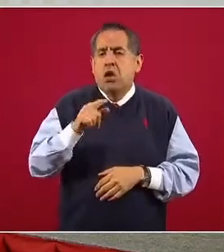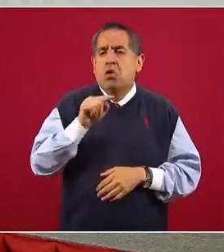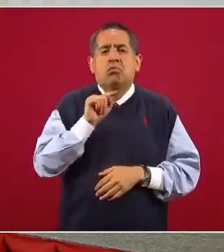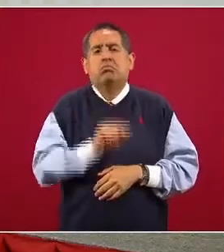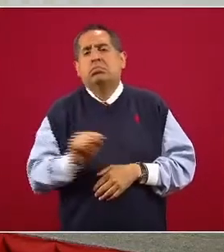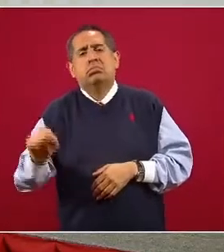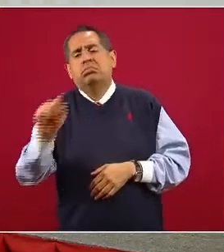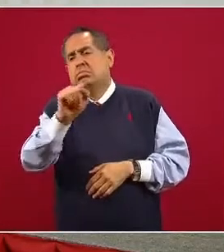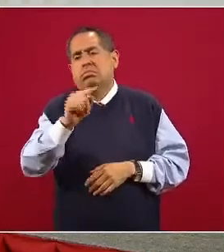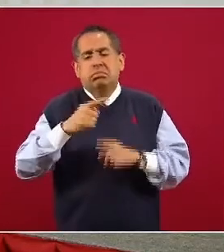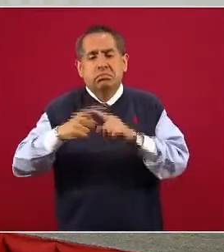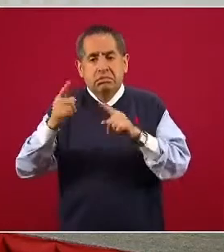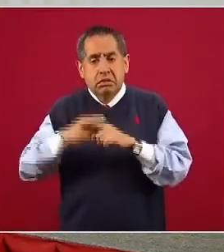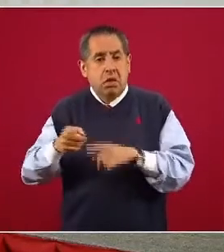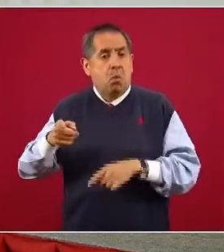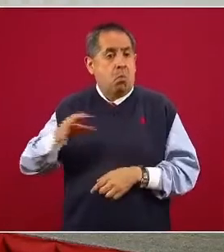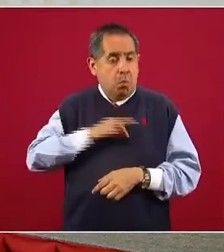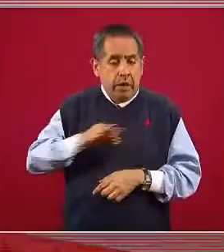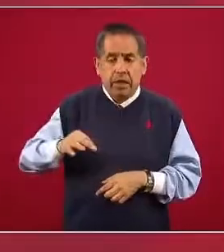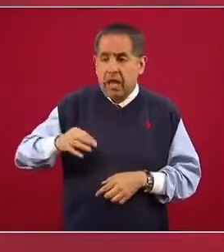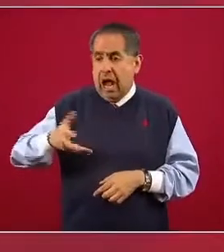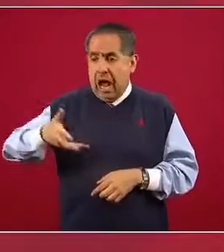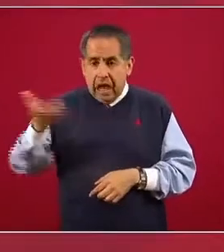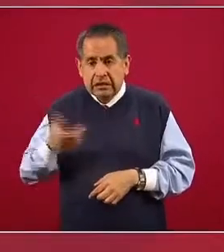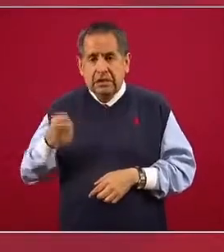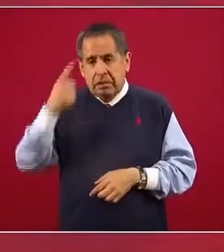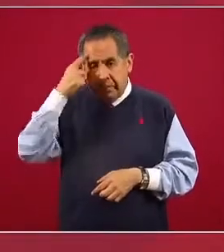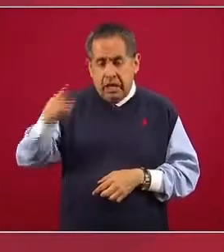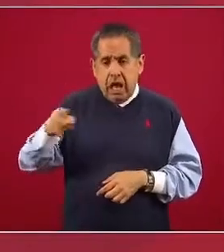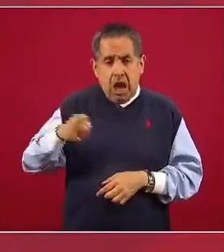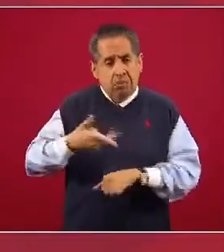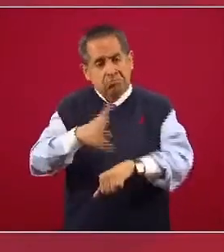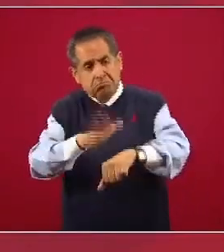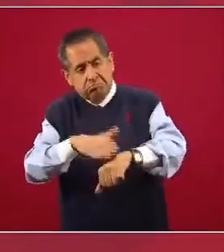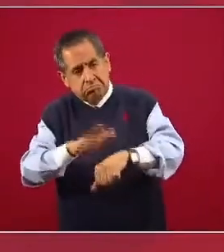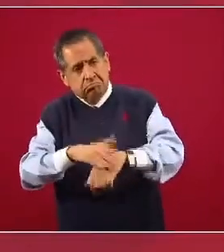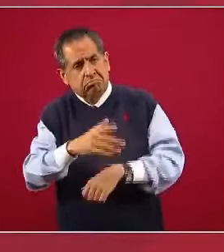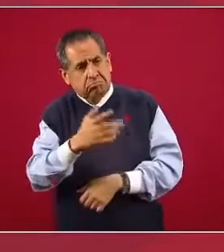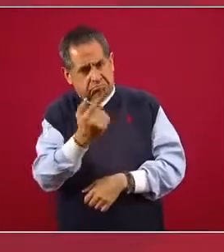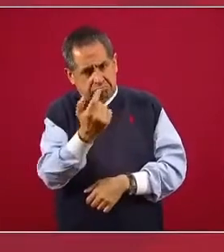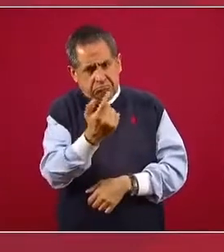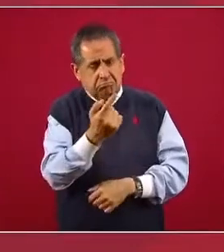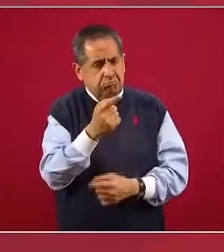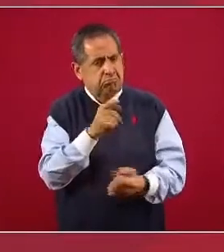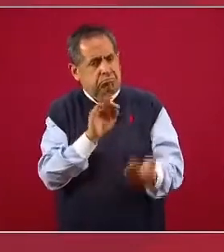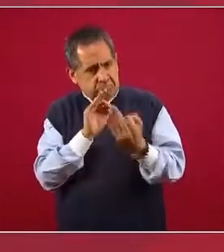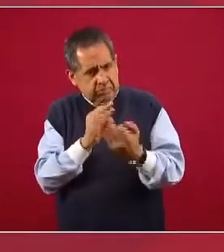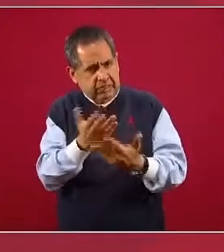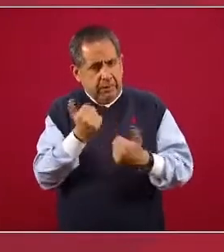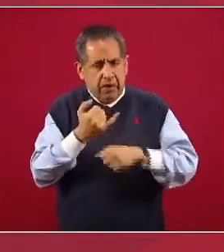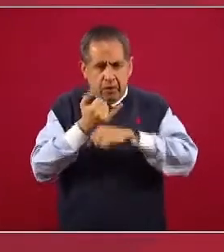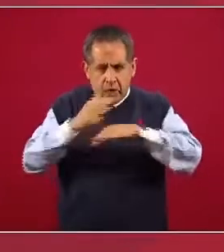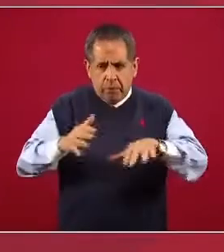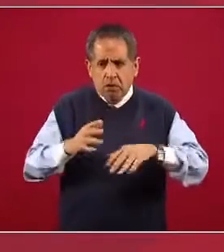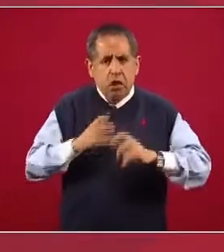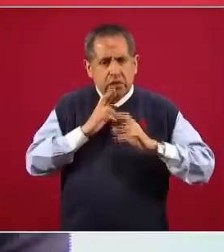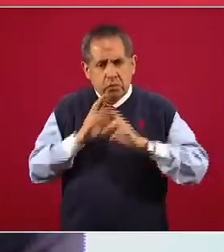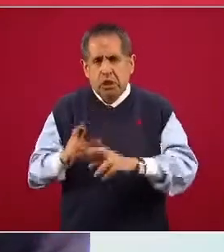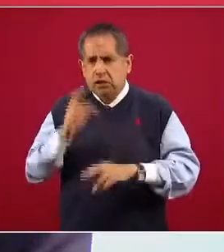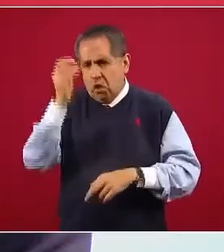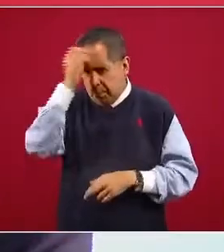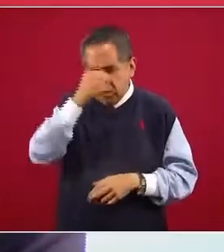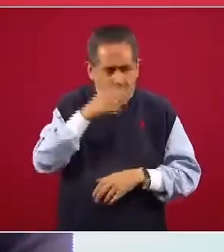entidad que tenga facultades legales para requerir la información,